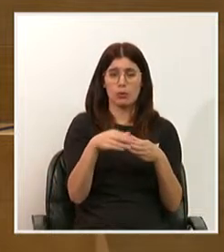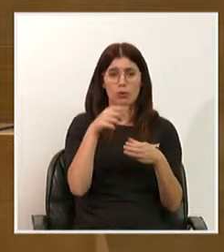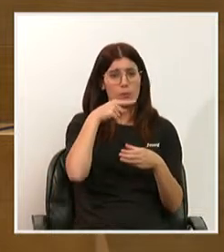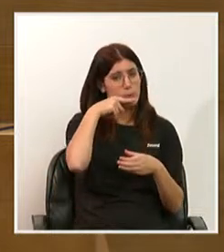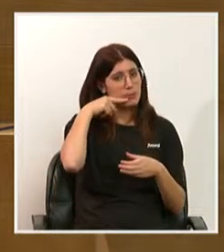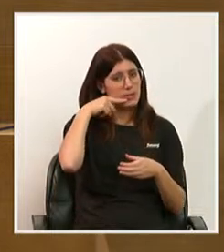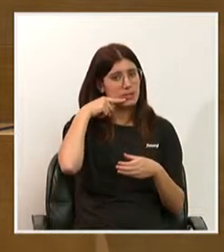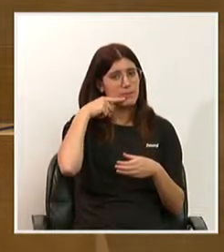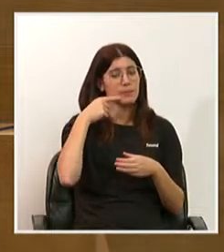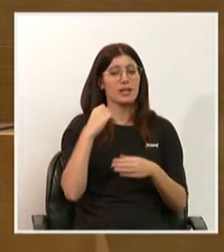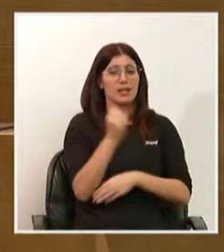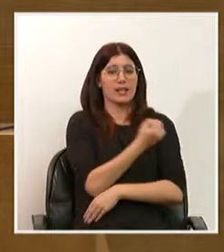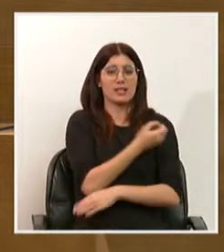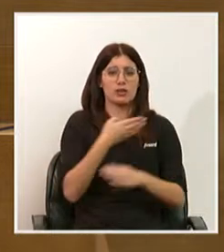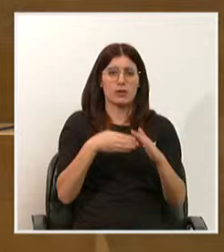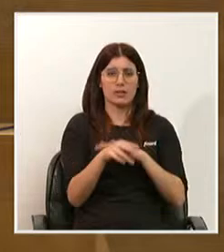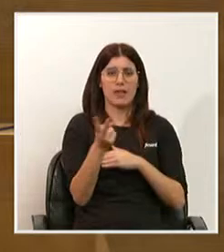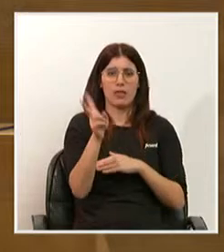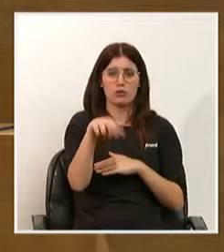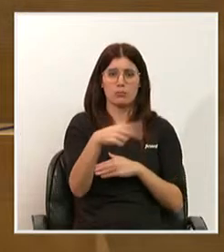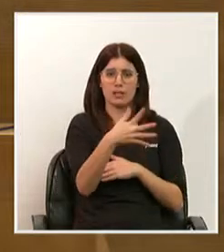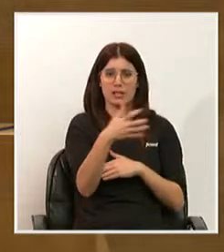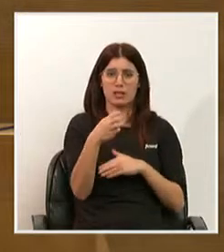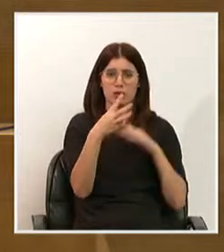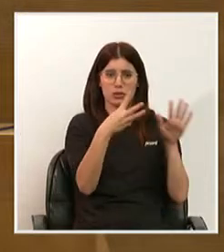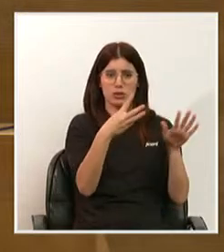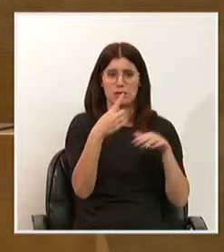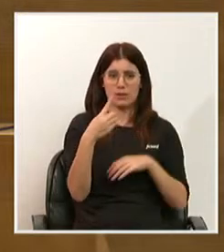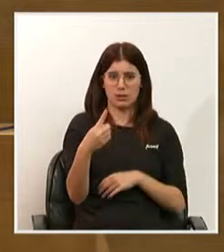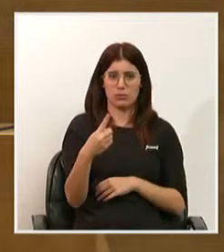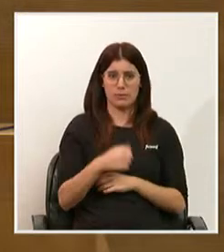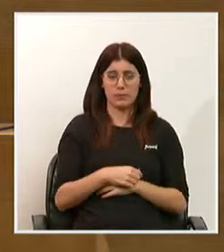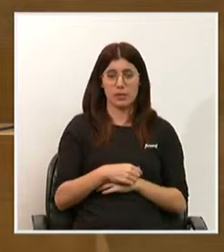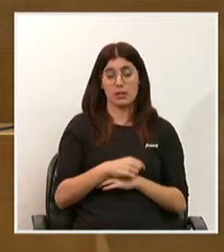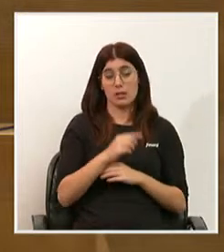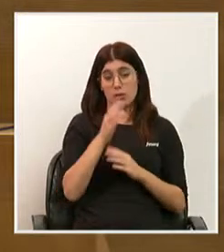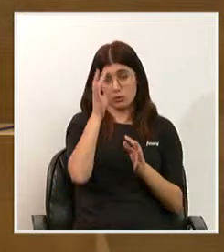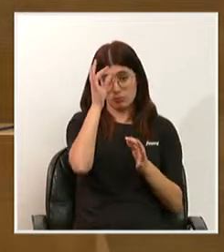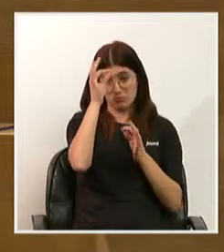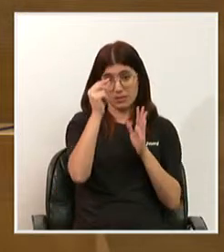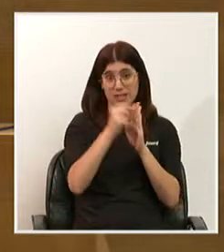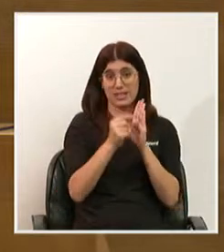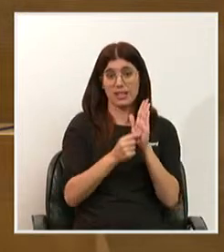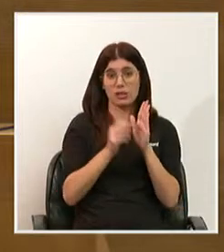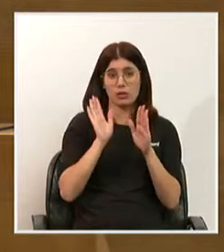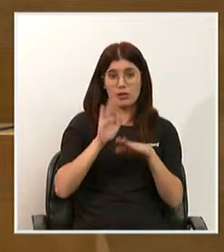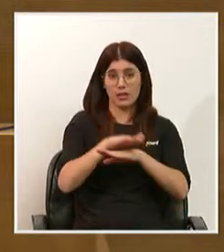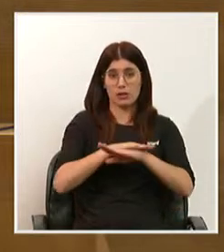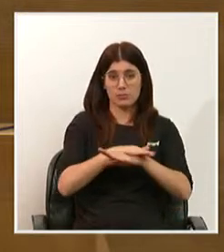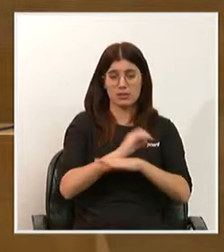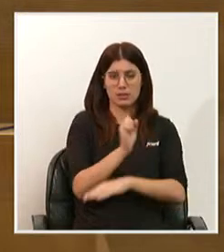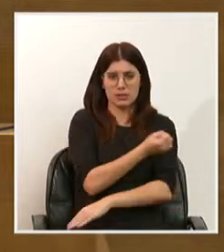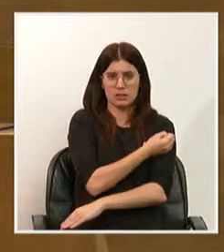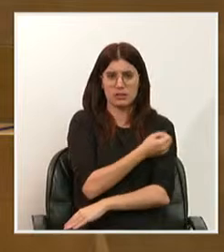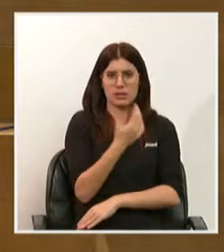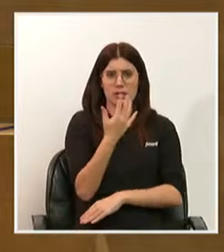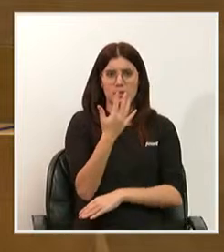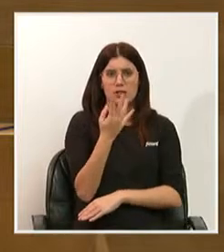registro de entrada 2581 con criterio del consel registro de entrada